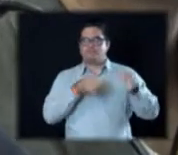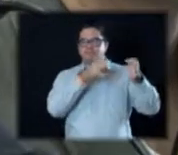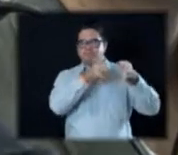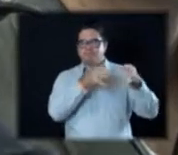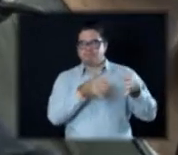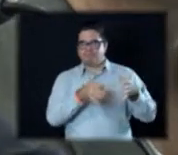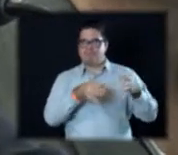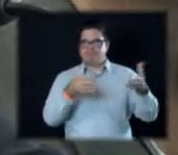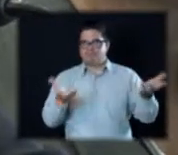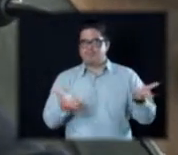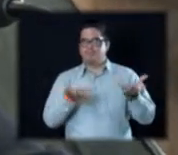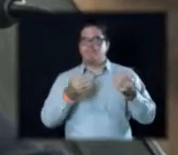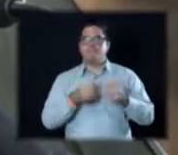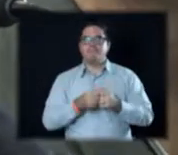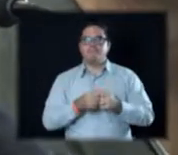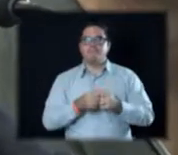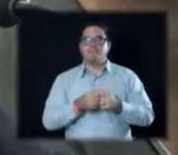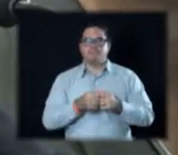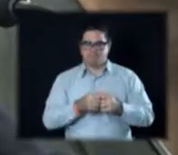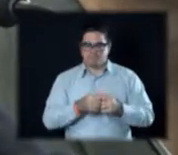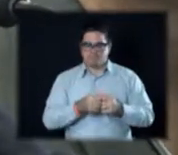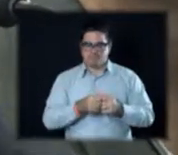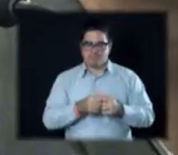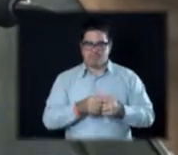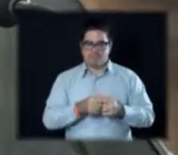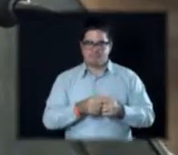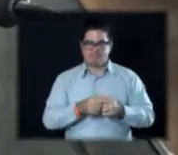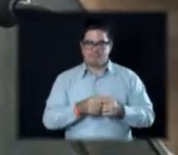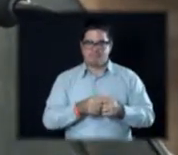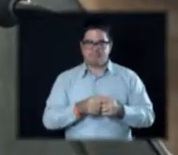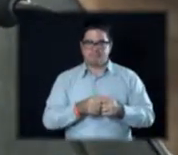hemos descrito durante la presentación.